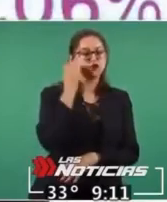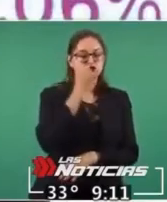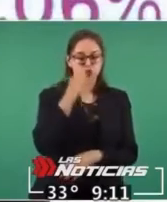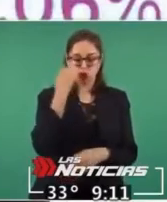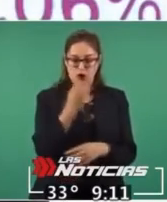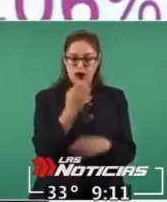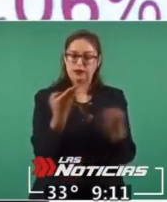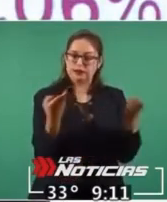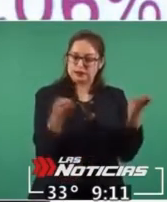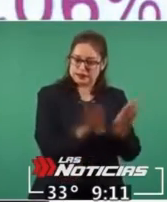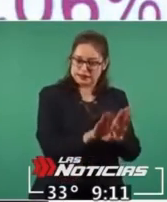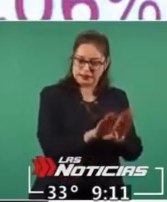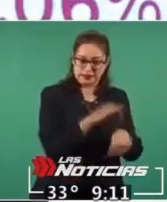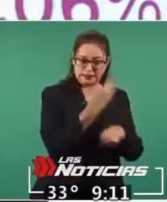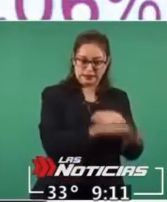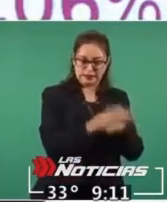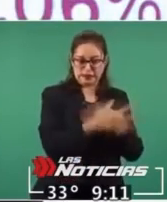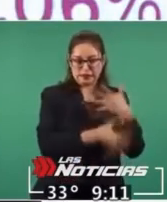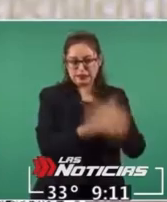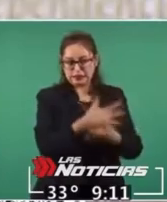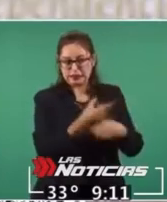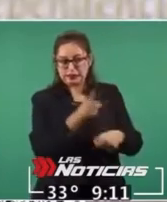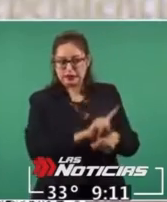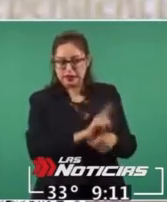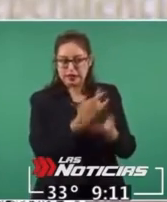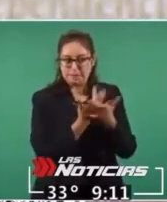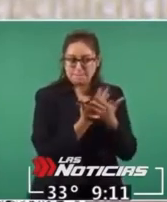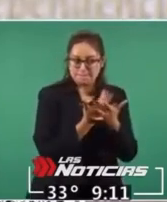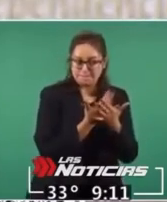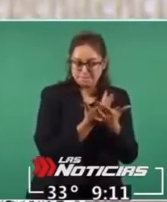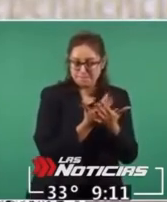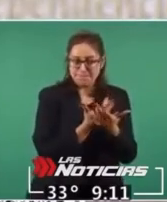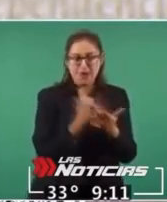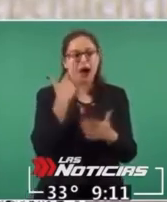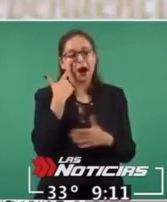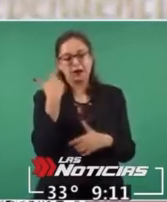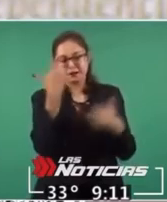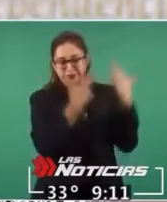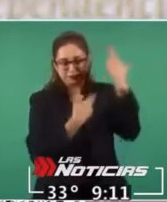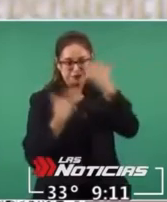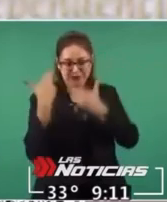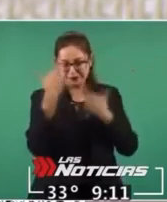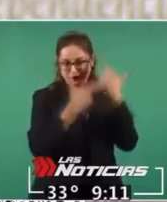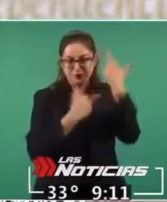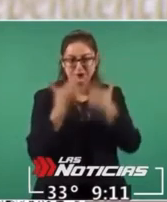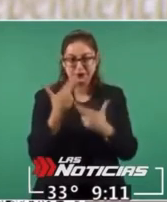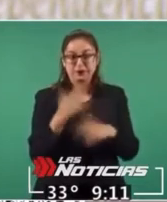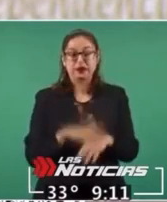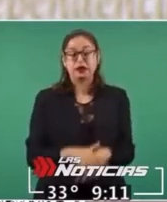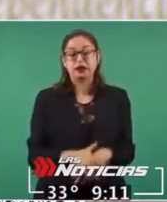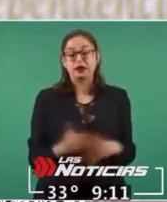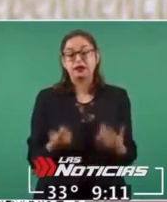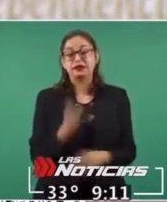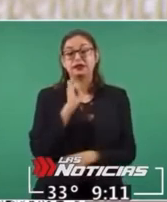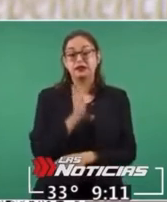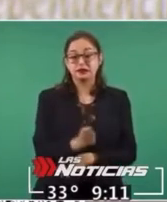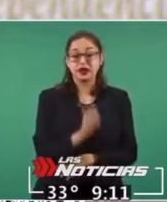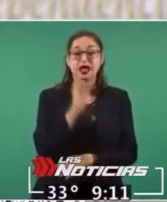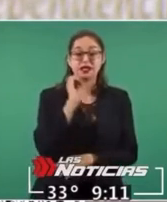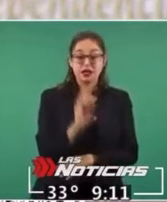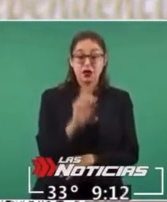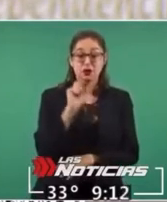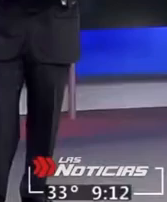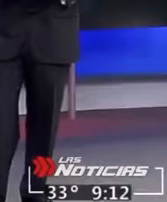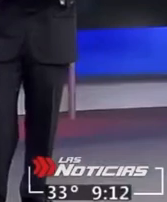manera temporal, cada 15 días, dependiendo de acuerdo a lo que se considera como recomendación, por lo tanto sería un